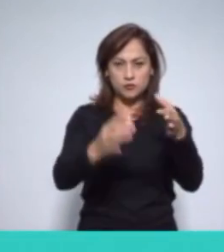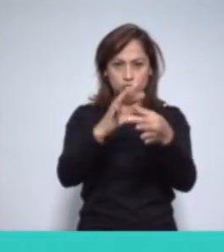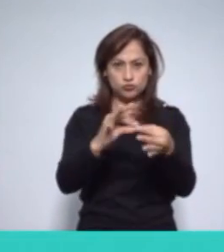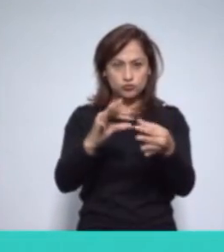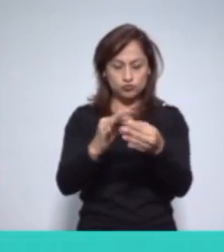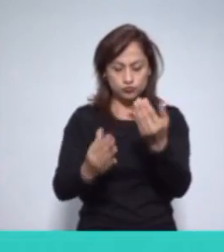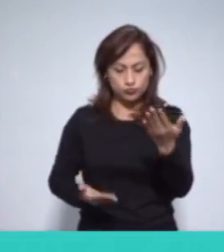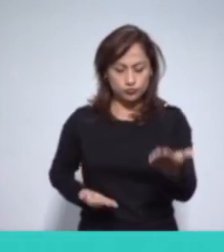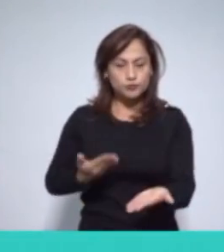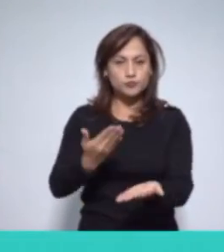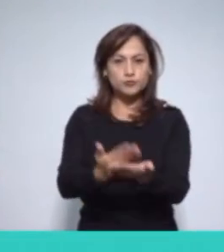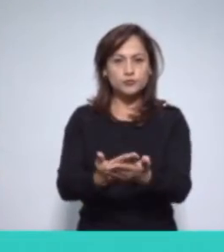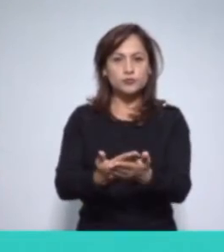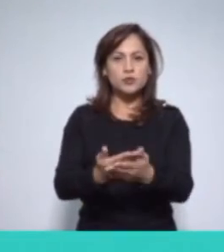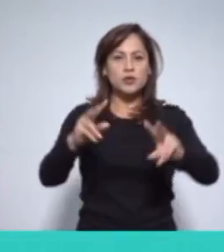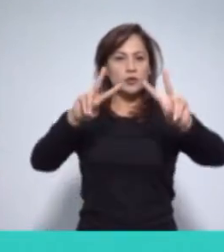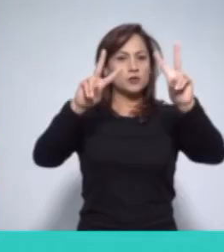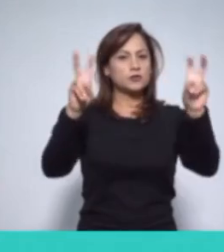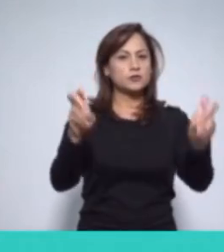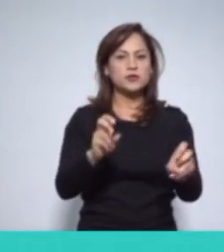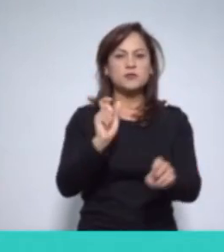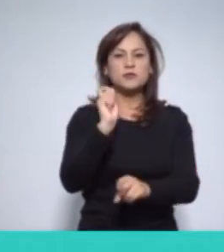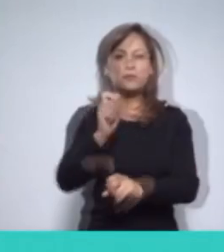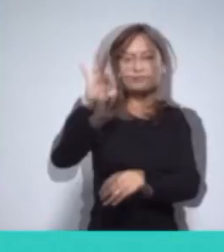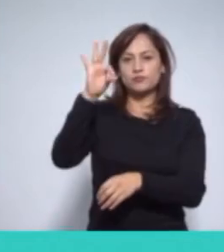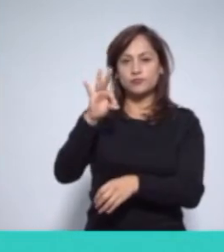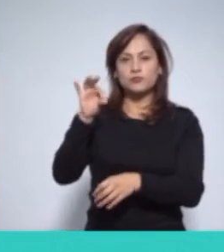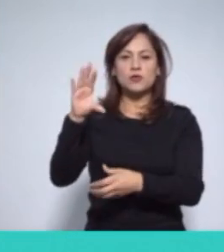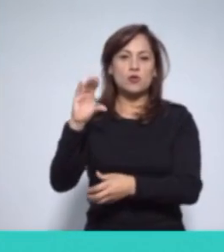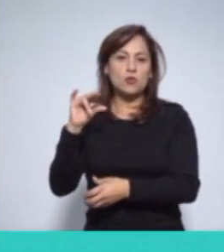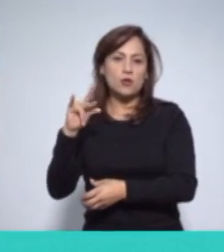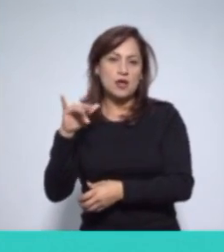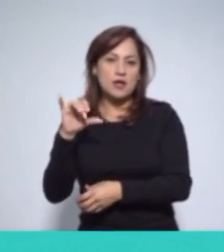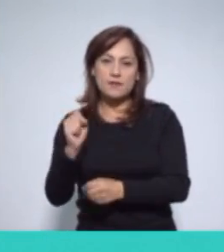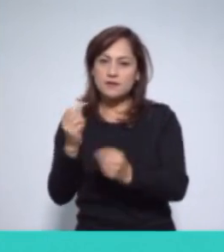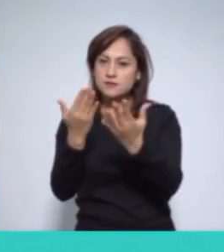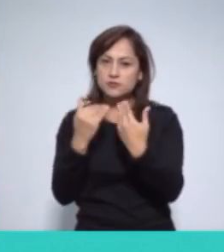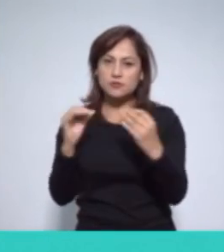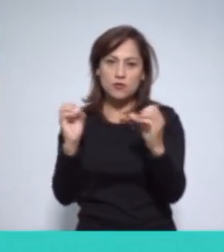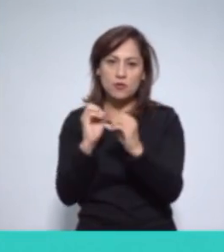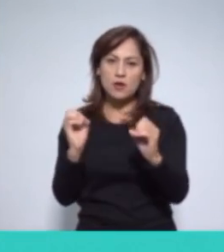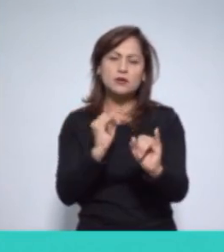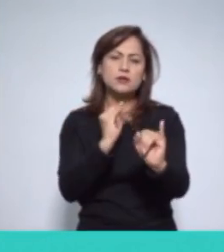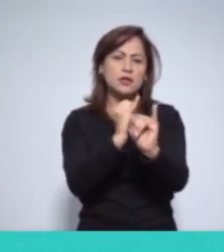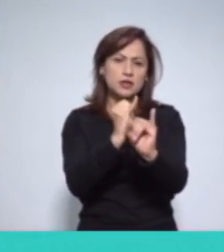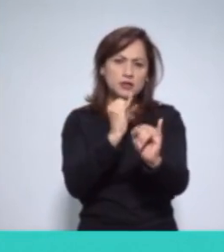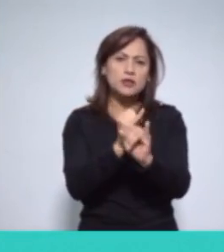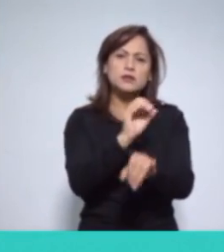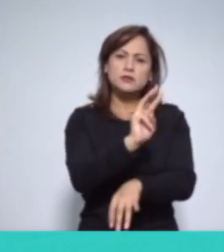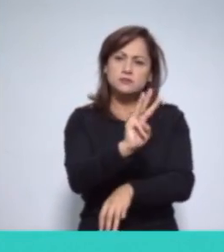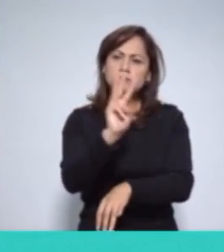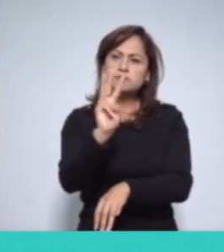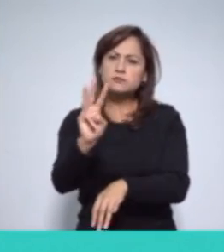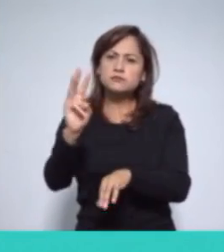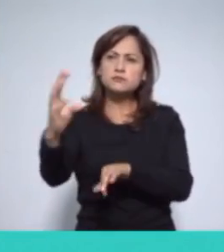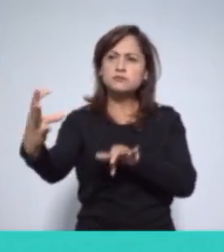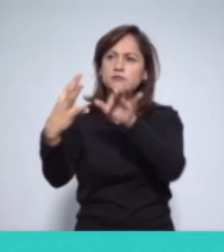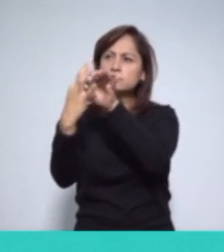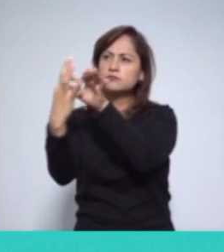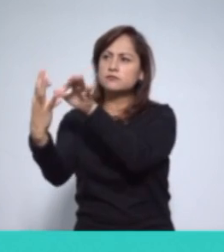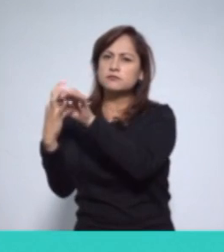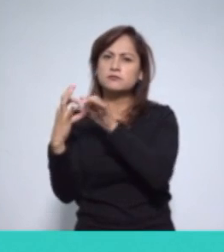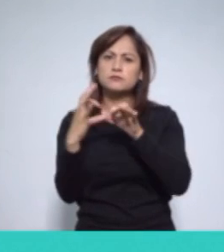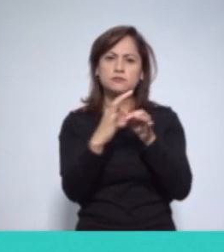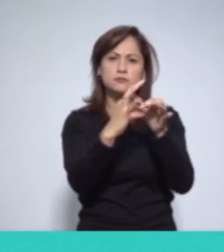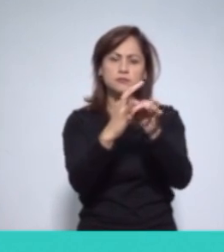particular que solicitó la información, el CONADIS enumeró una serie de acciones como la publicación del suplemento Todas en el periódico Milenio, la cartilla sobre